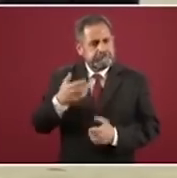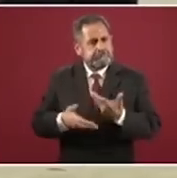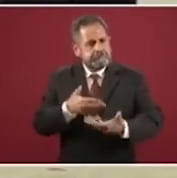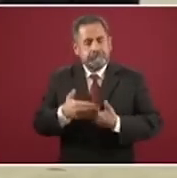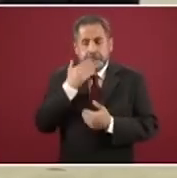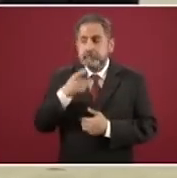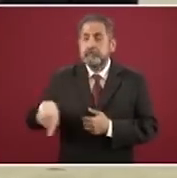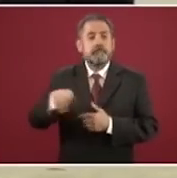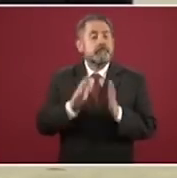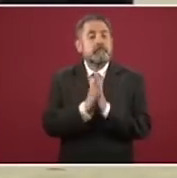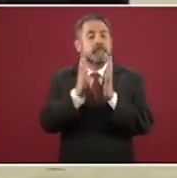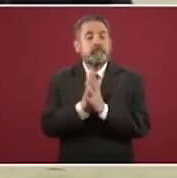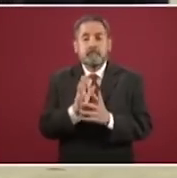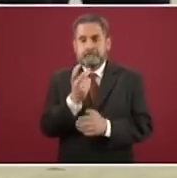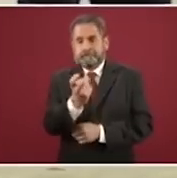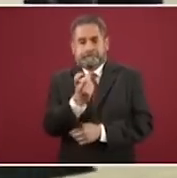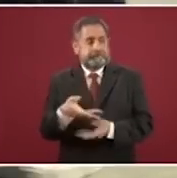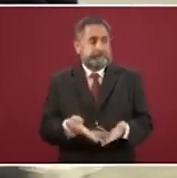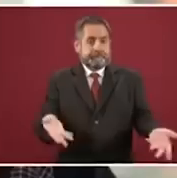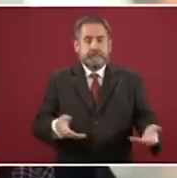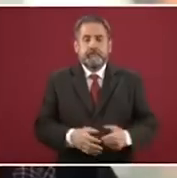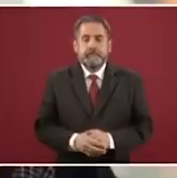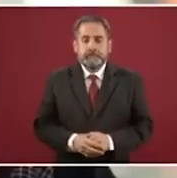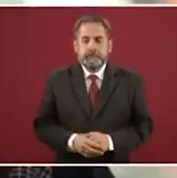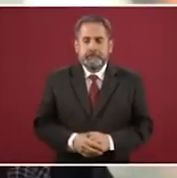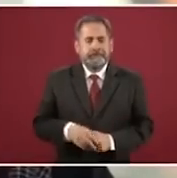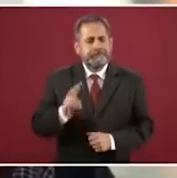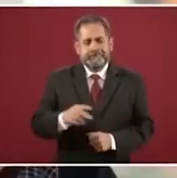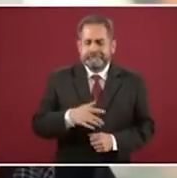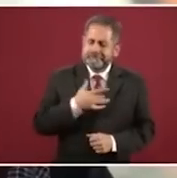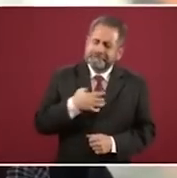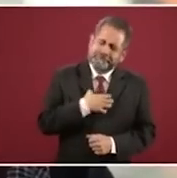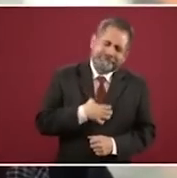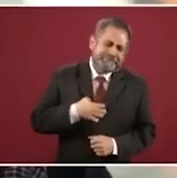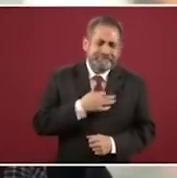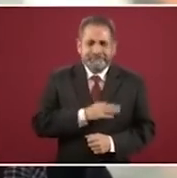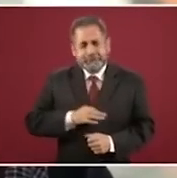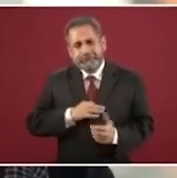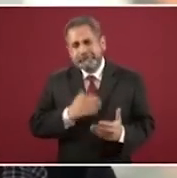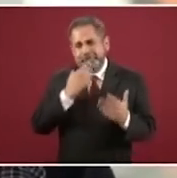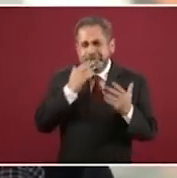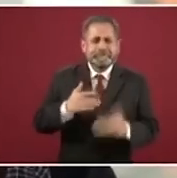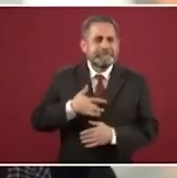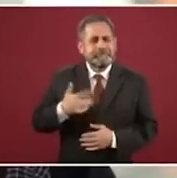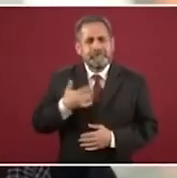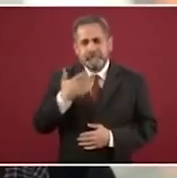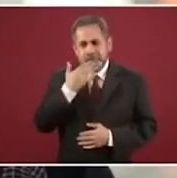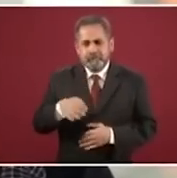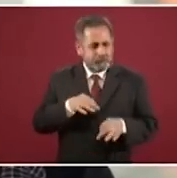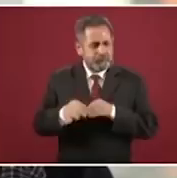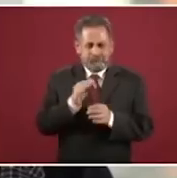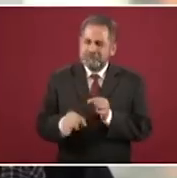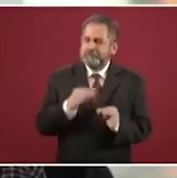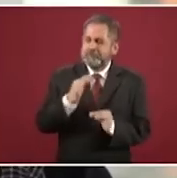colaboraron y de esa manera estamos acá. Pues yo sí me siento feliz y me siento que sí he hecho un buen